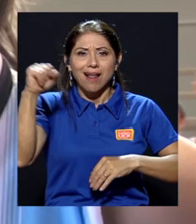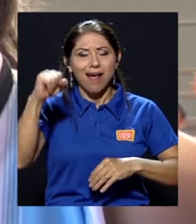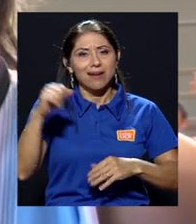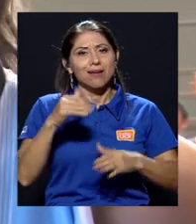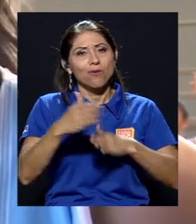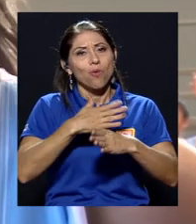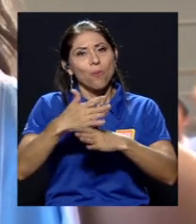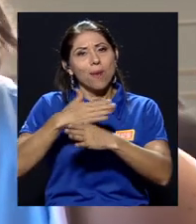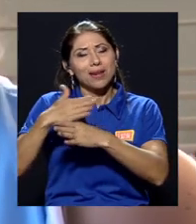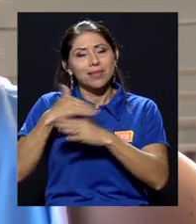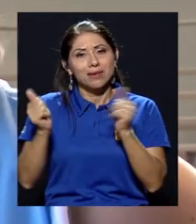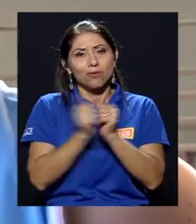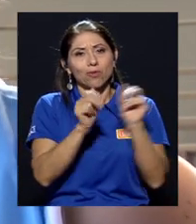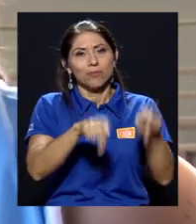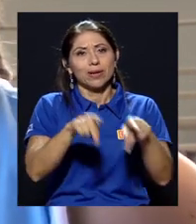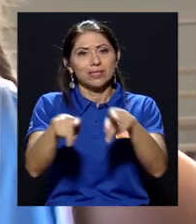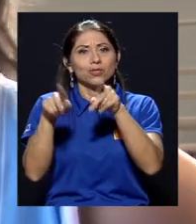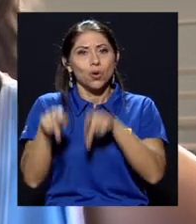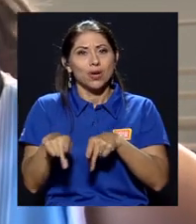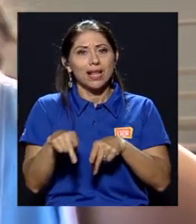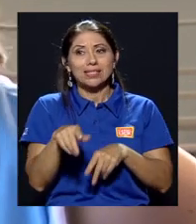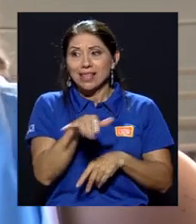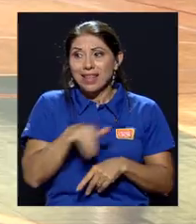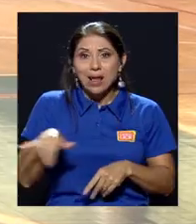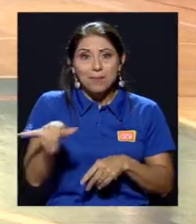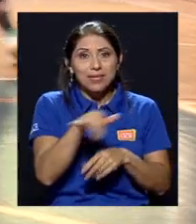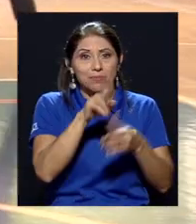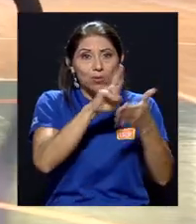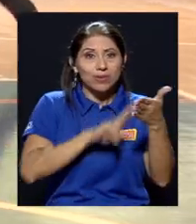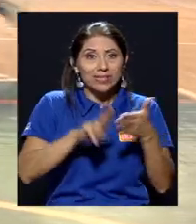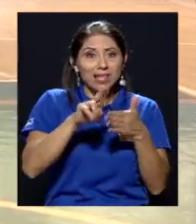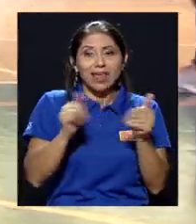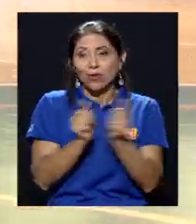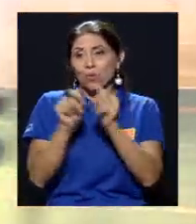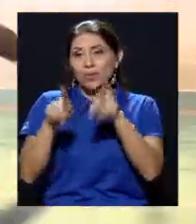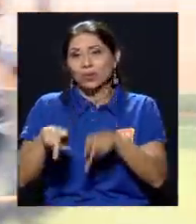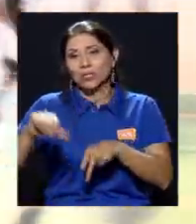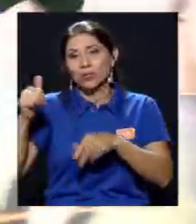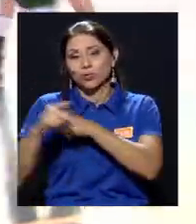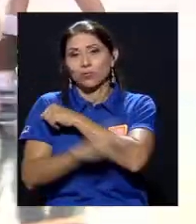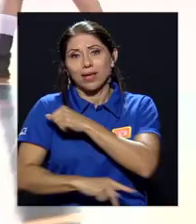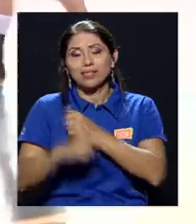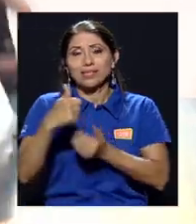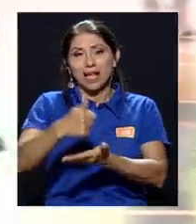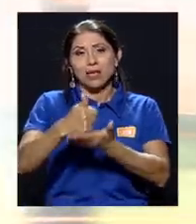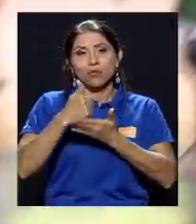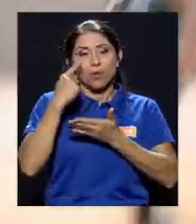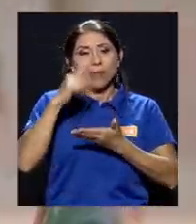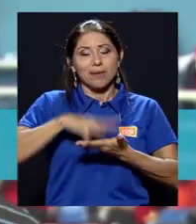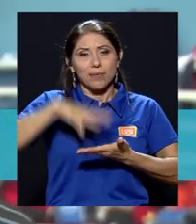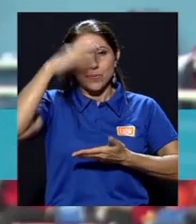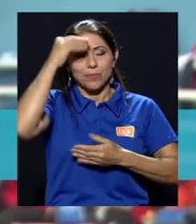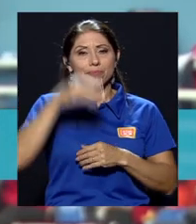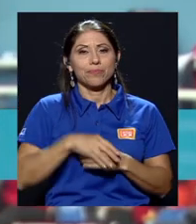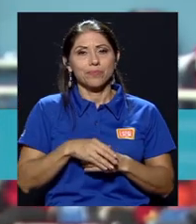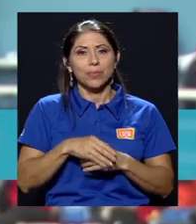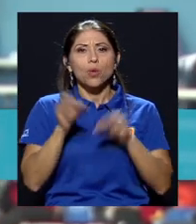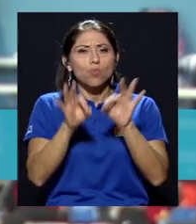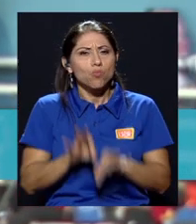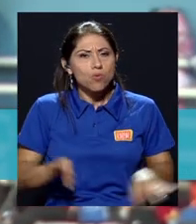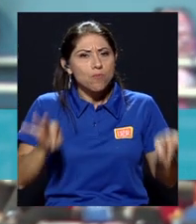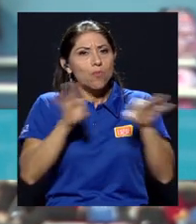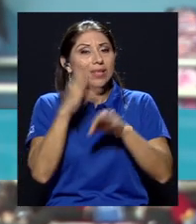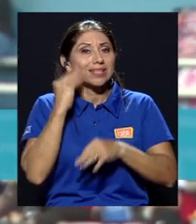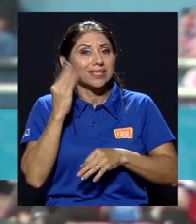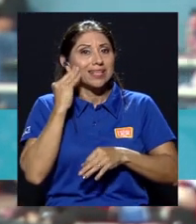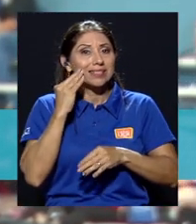con personas de la misma universidad, con personas de otros países, nos ayudan a nuestra formación. Son importantes las experiencias porque nos ayudan a crecer